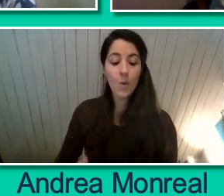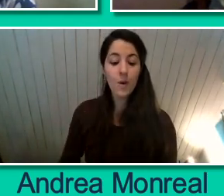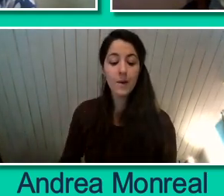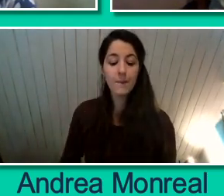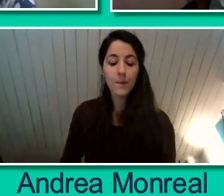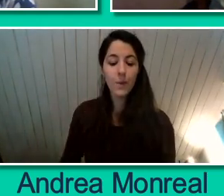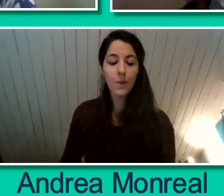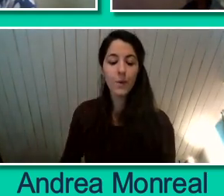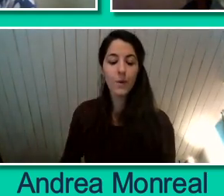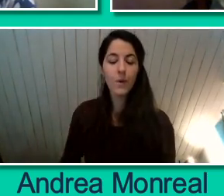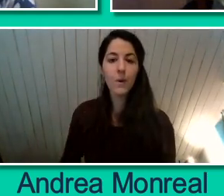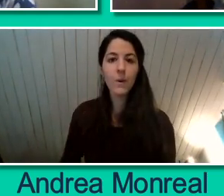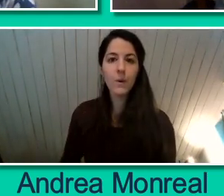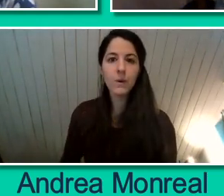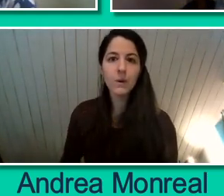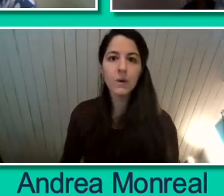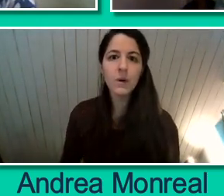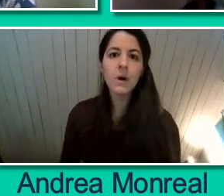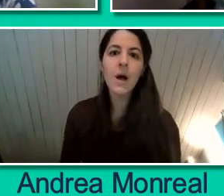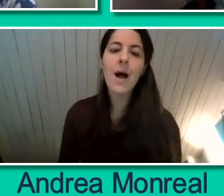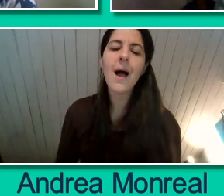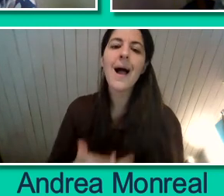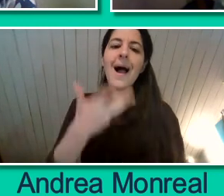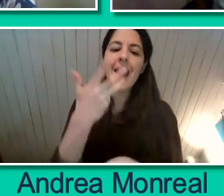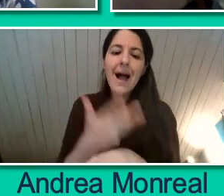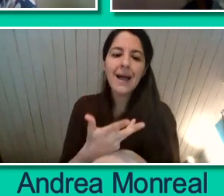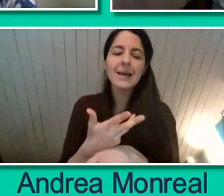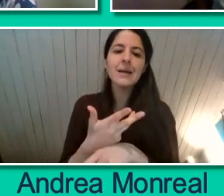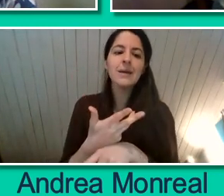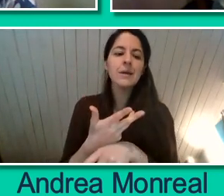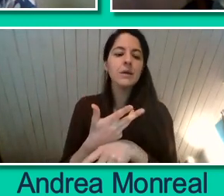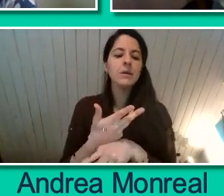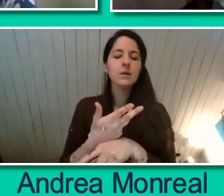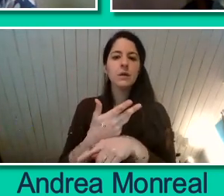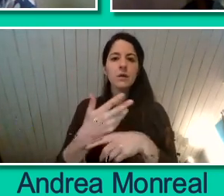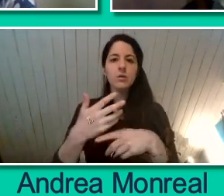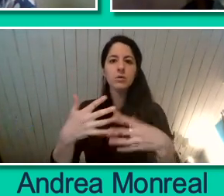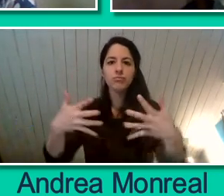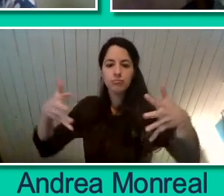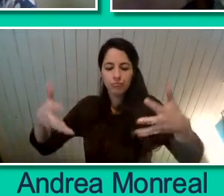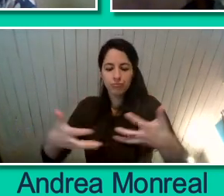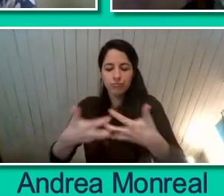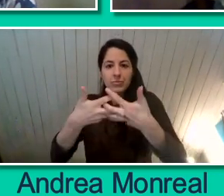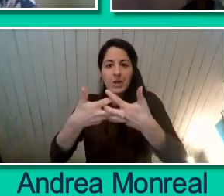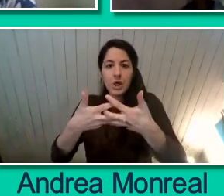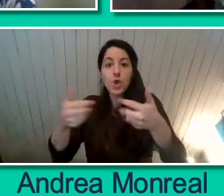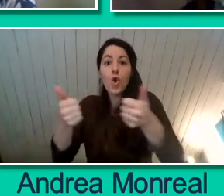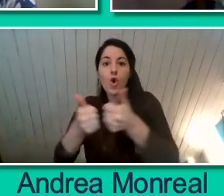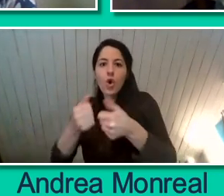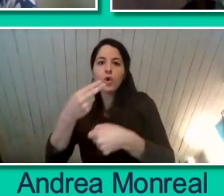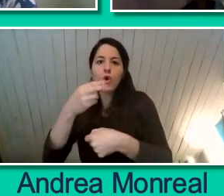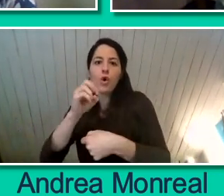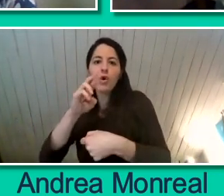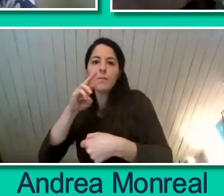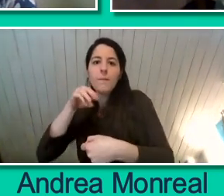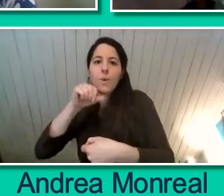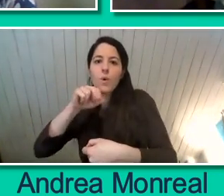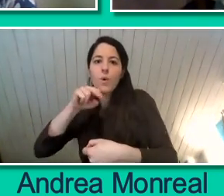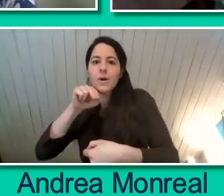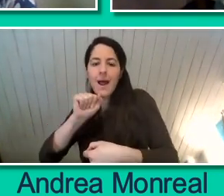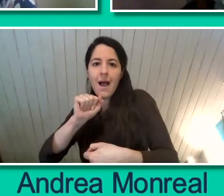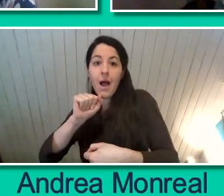respuesta a hormonas. De hecho, los casos del cáncer de próstata y del cáncer de mama son muy interesantes porque